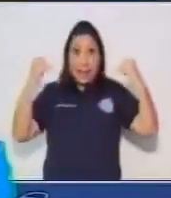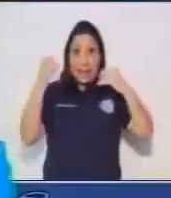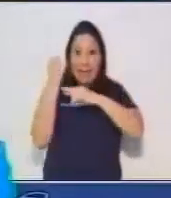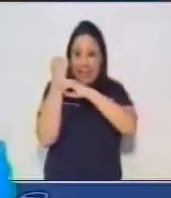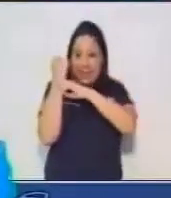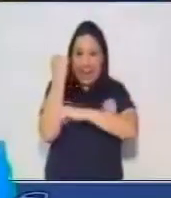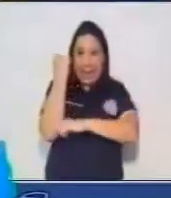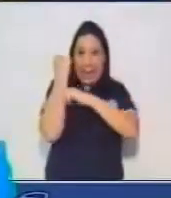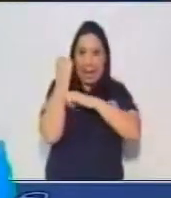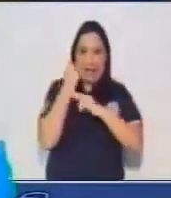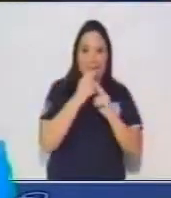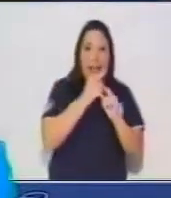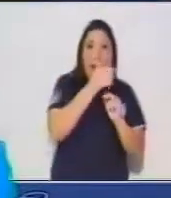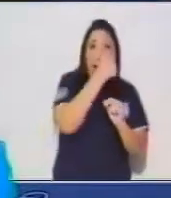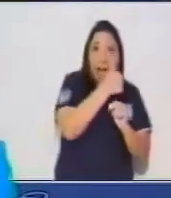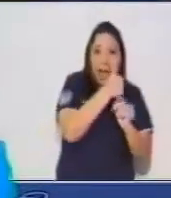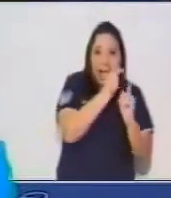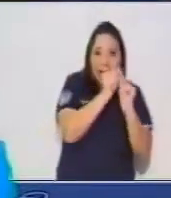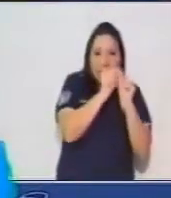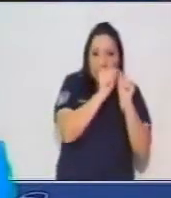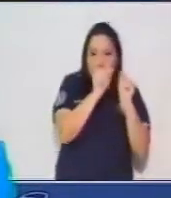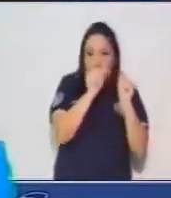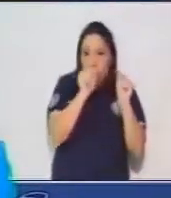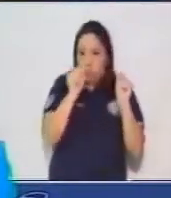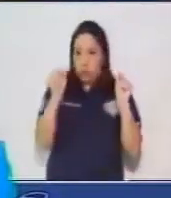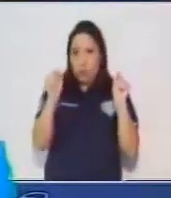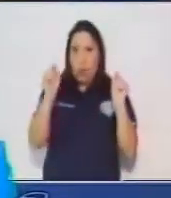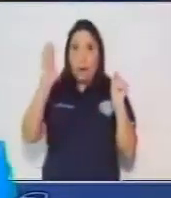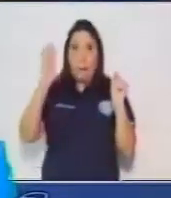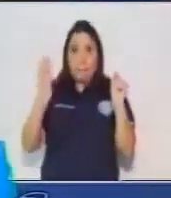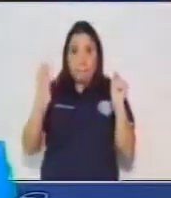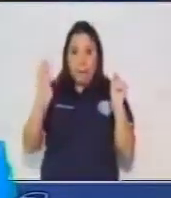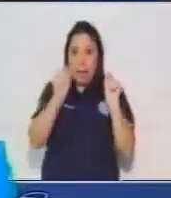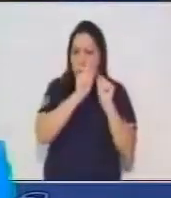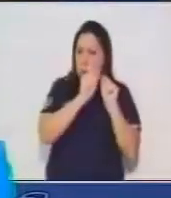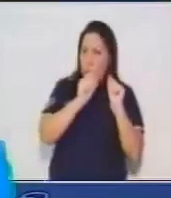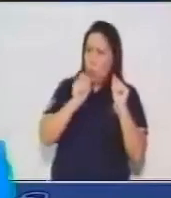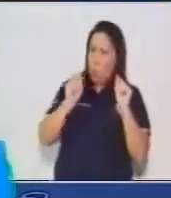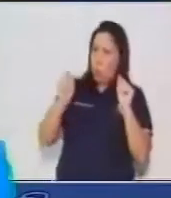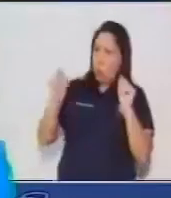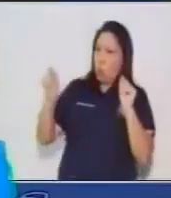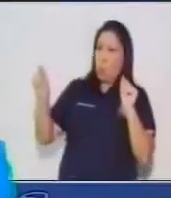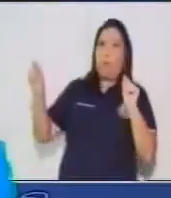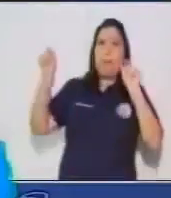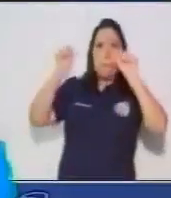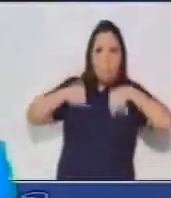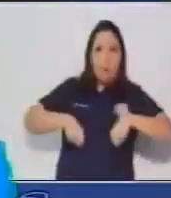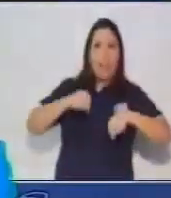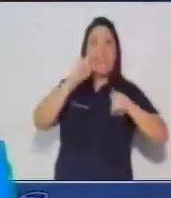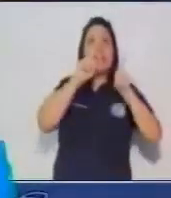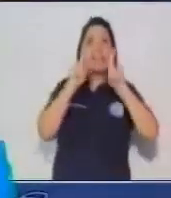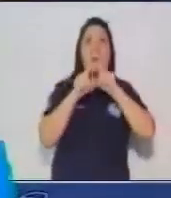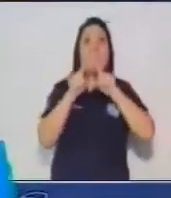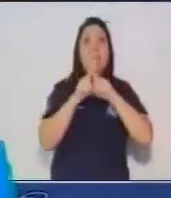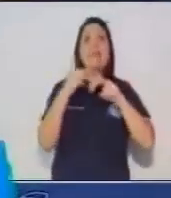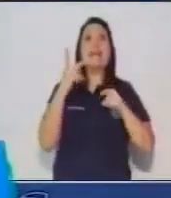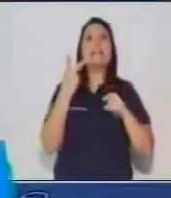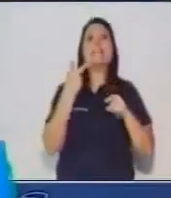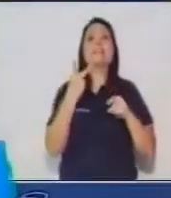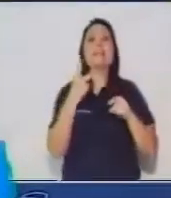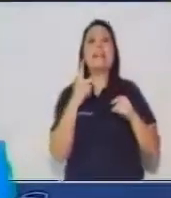puntos A y B y que se extiende infinitamente se le llama recta AB y